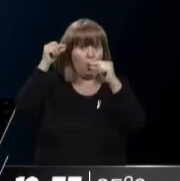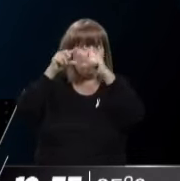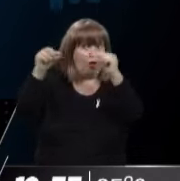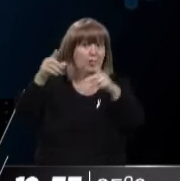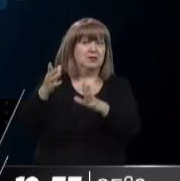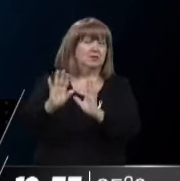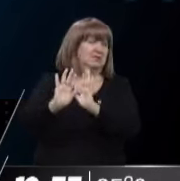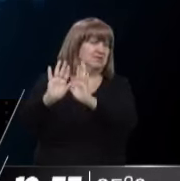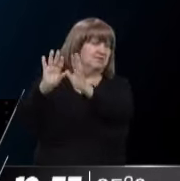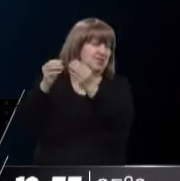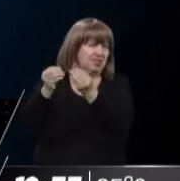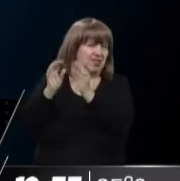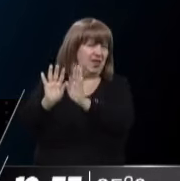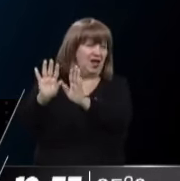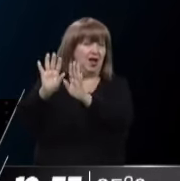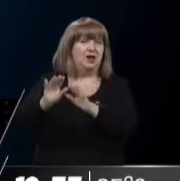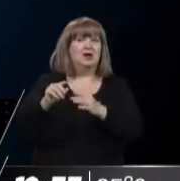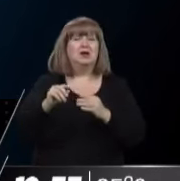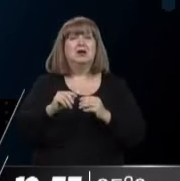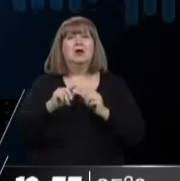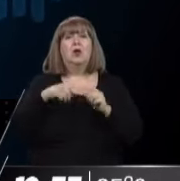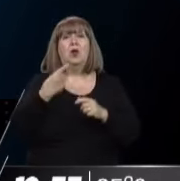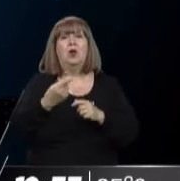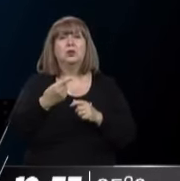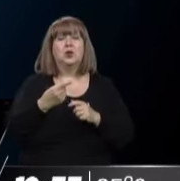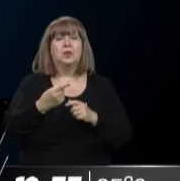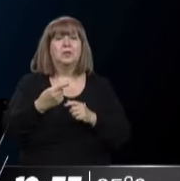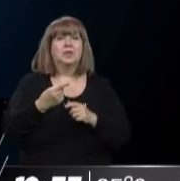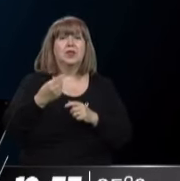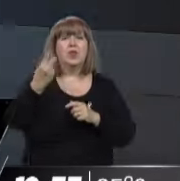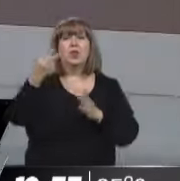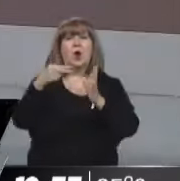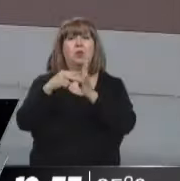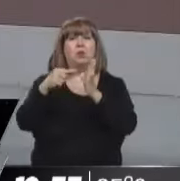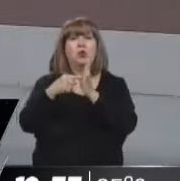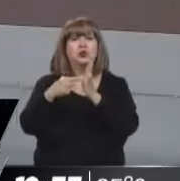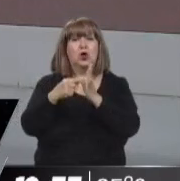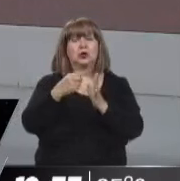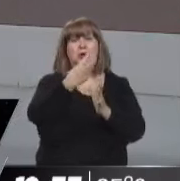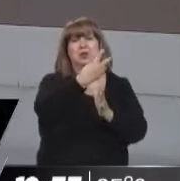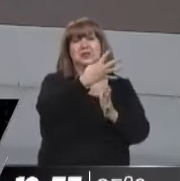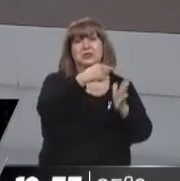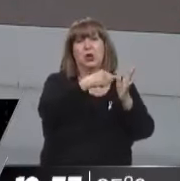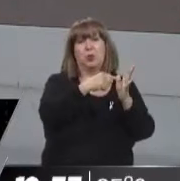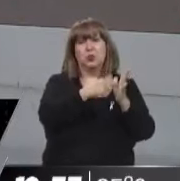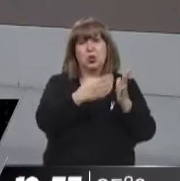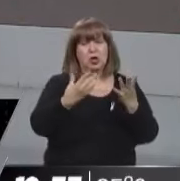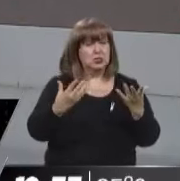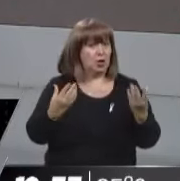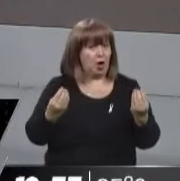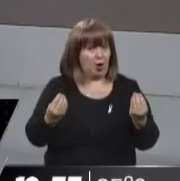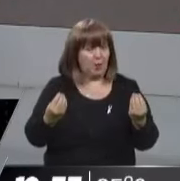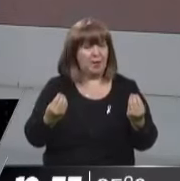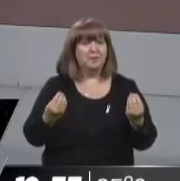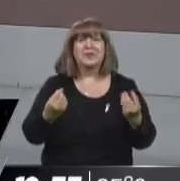un programa de interés masivo que tiene 25 puntos de rating. Bien, ahí estaba claro lo que dice Cerruti. Claro. Un poco